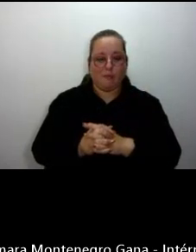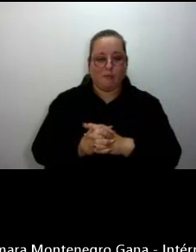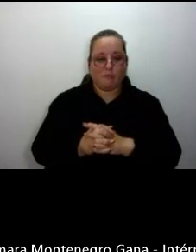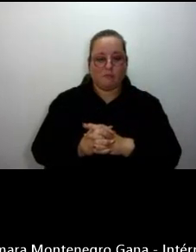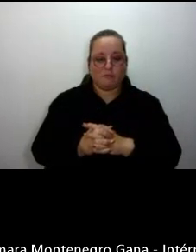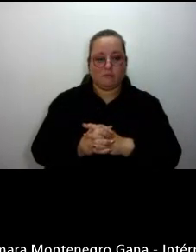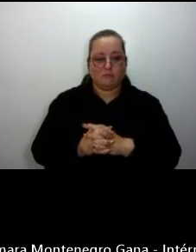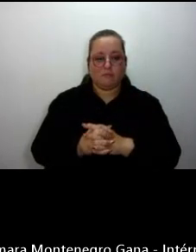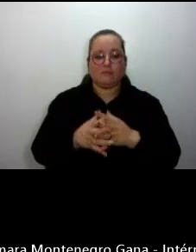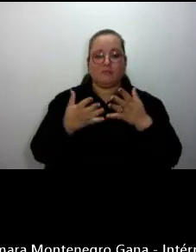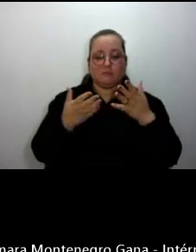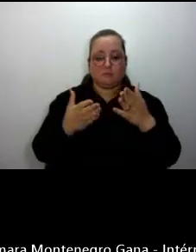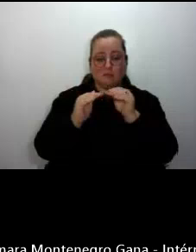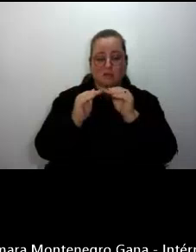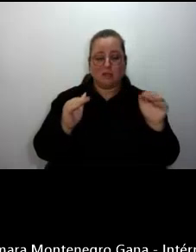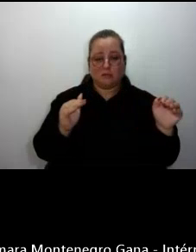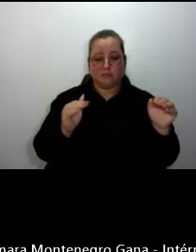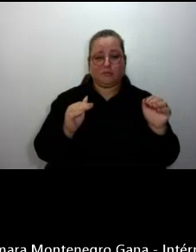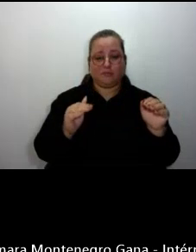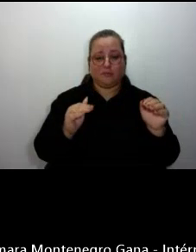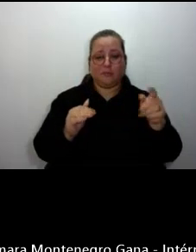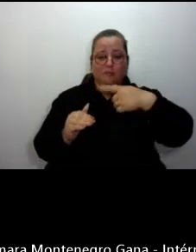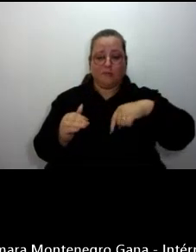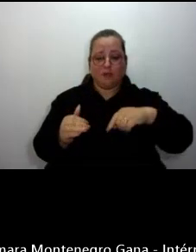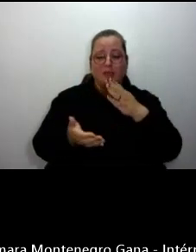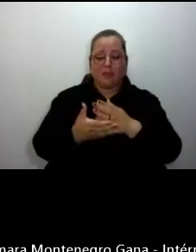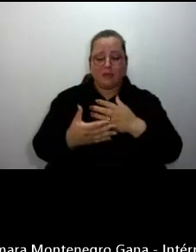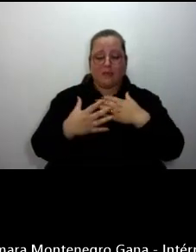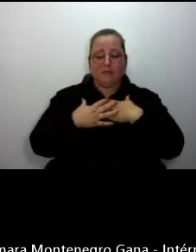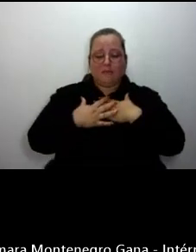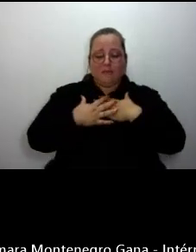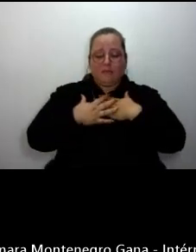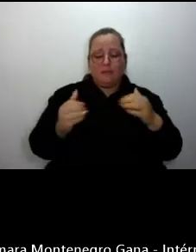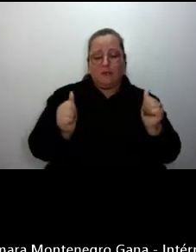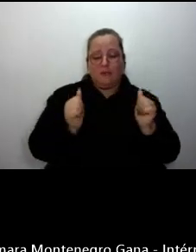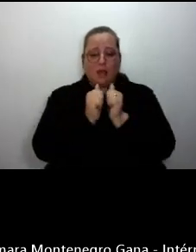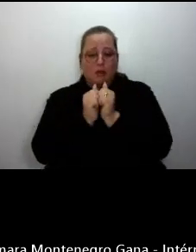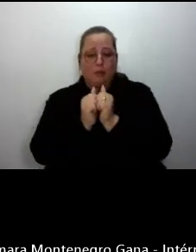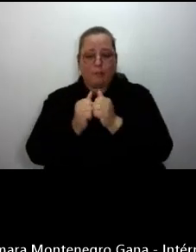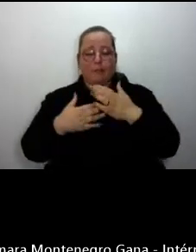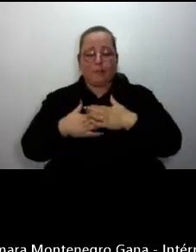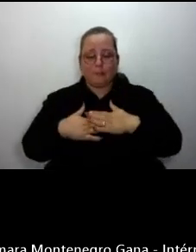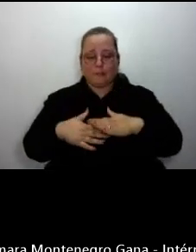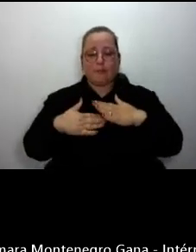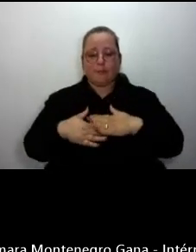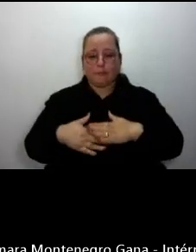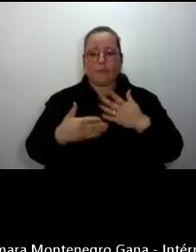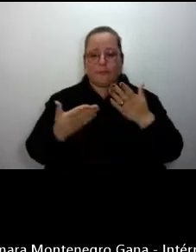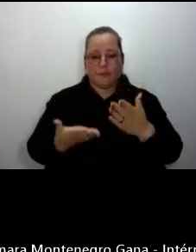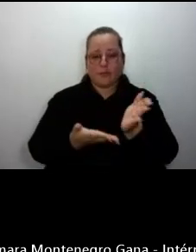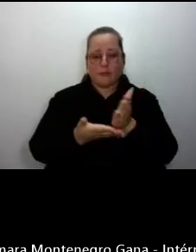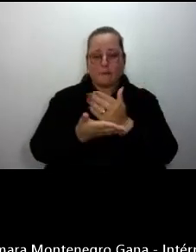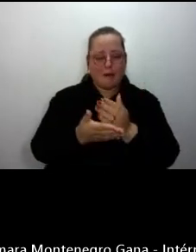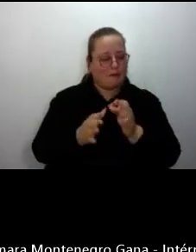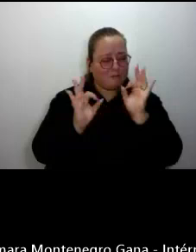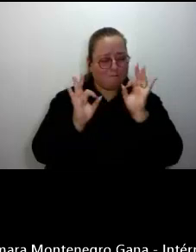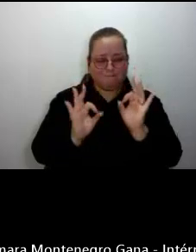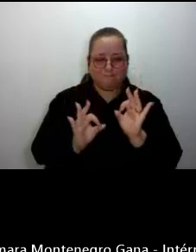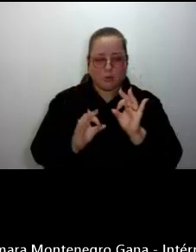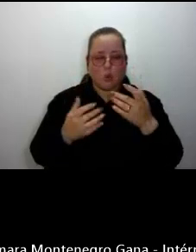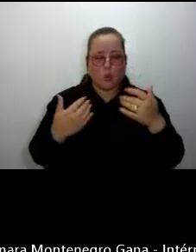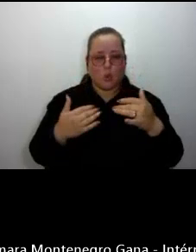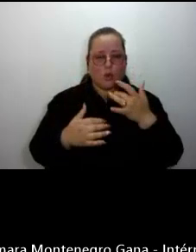En esta línea, la corregulación emocional va a ser una de las estrategias claves que hay que desarrollar, que hay que implementar, ¿verdad?,